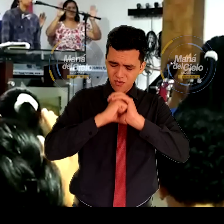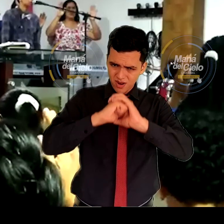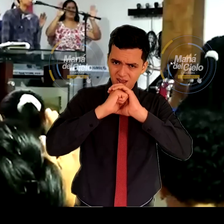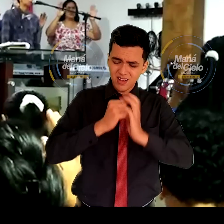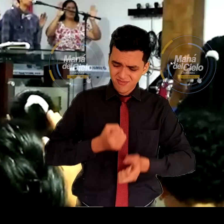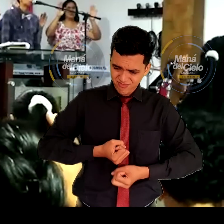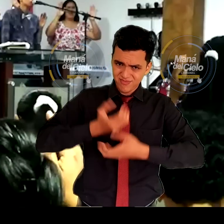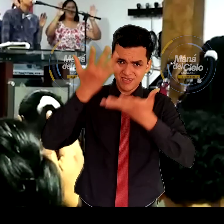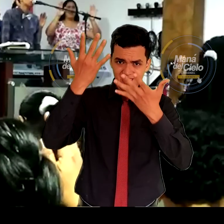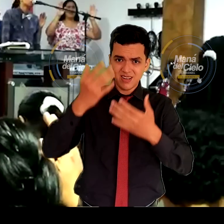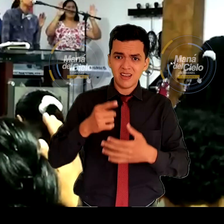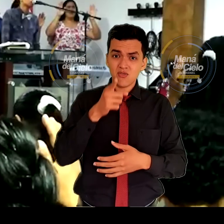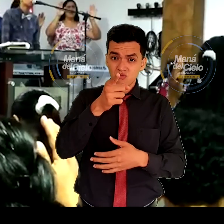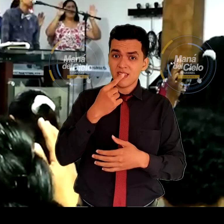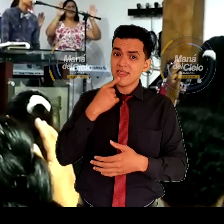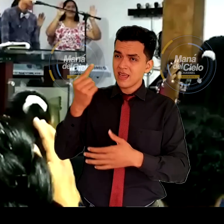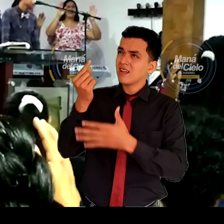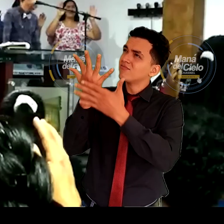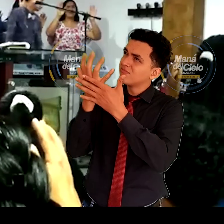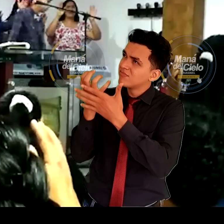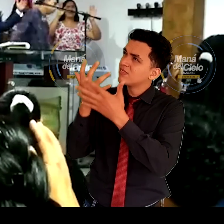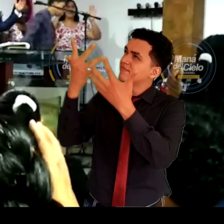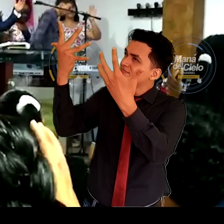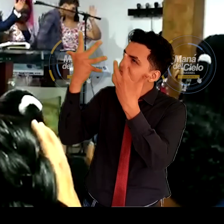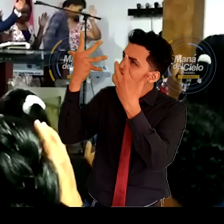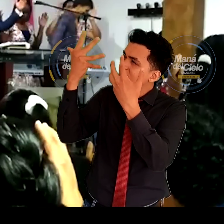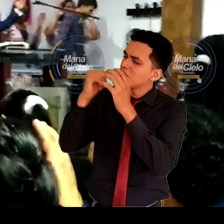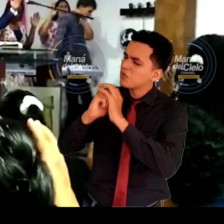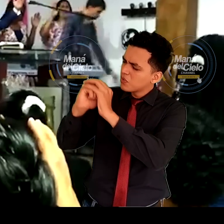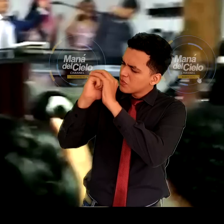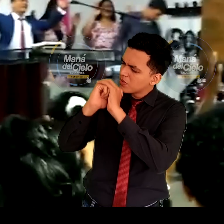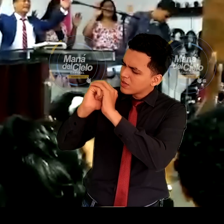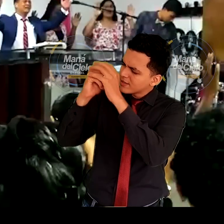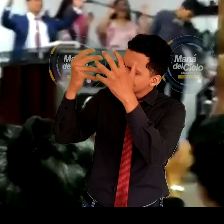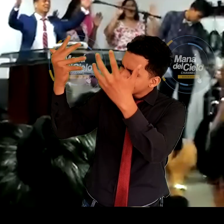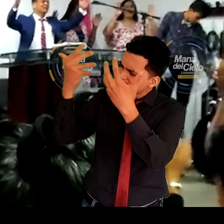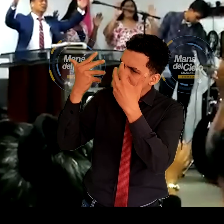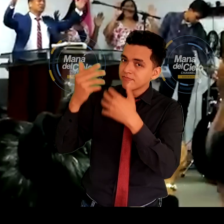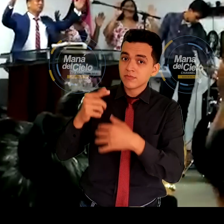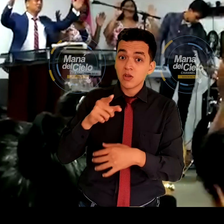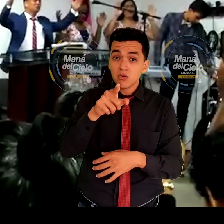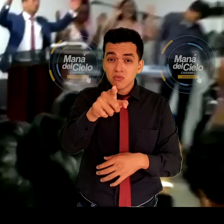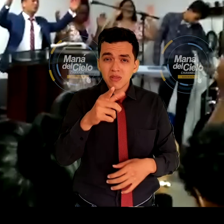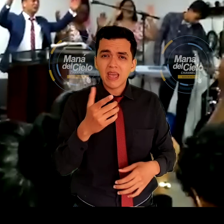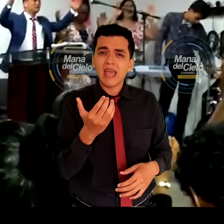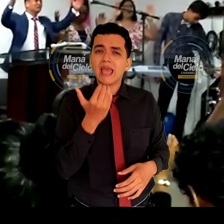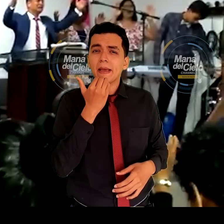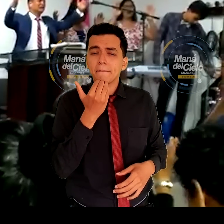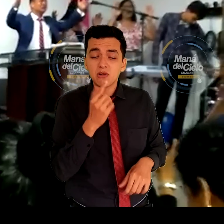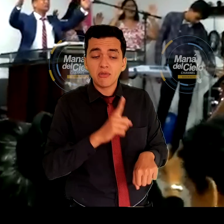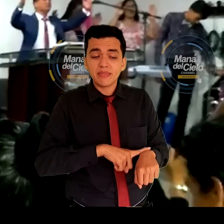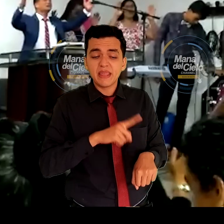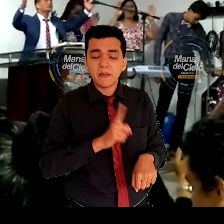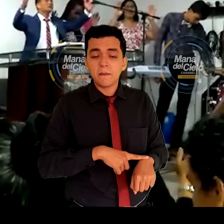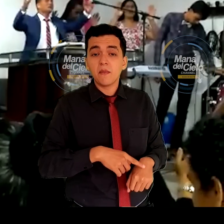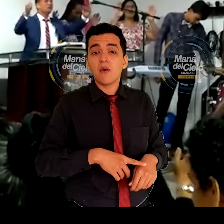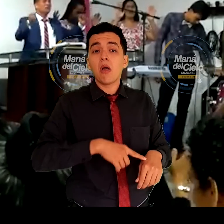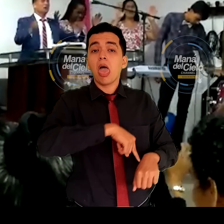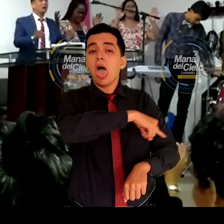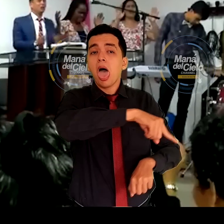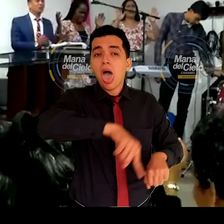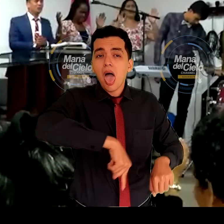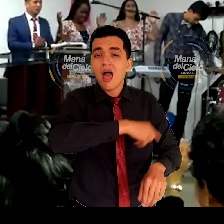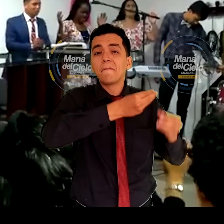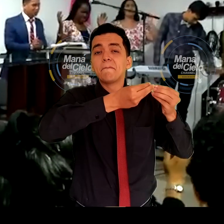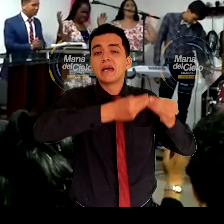Suelta esa oración, suéltala, mi hermano, suéltala. Dile, Señor, enséñame a orar. Pídele perdón al Señor por el